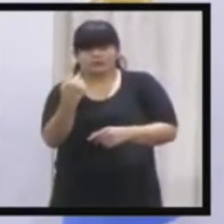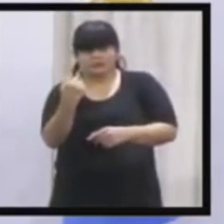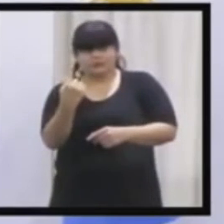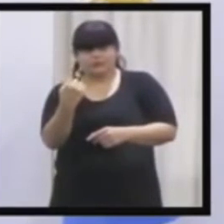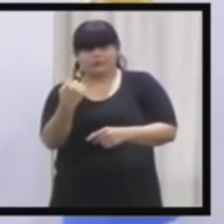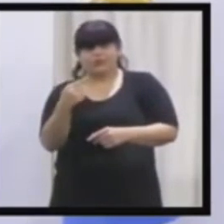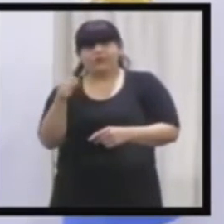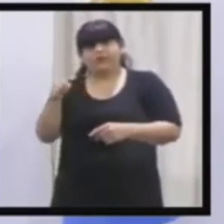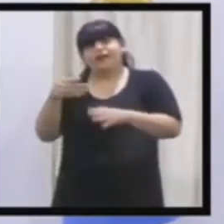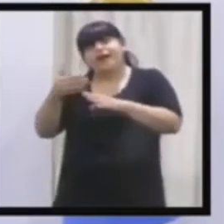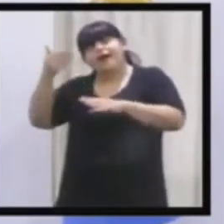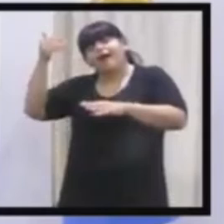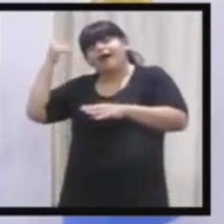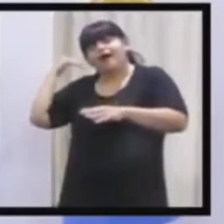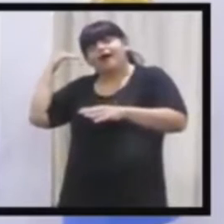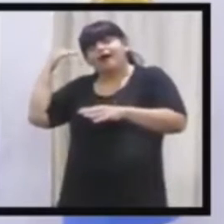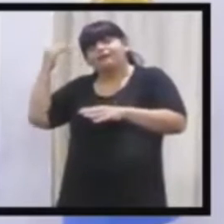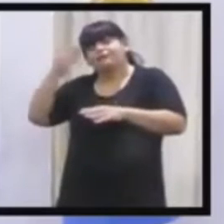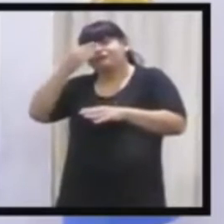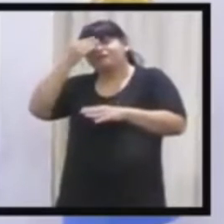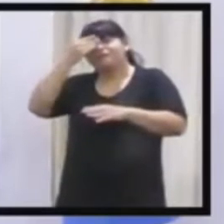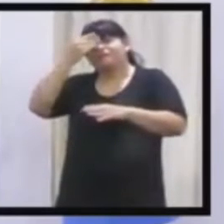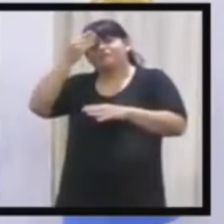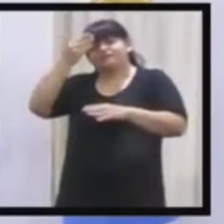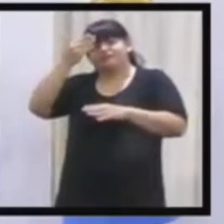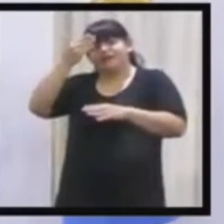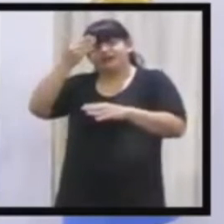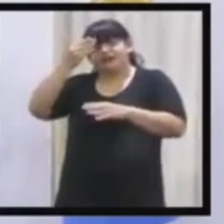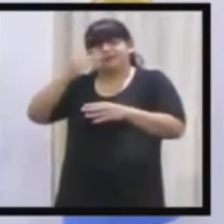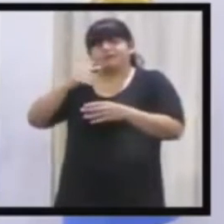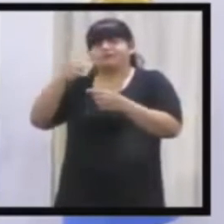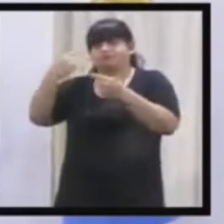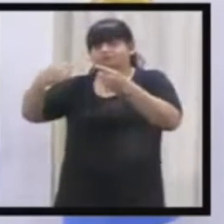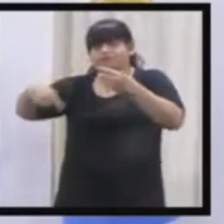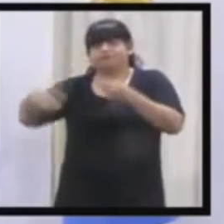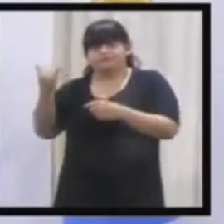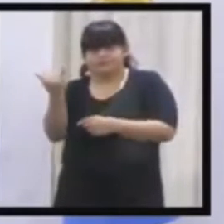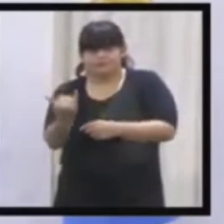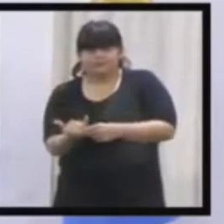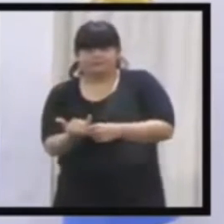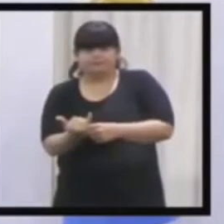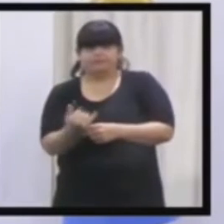base, tenía una patología renal crónica sumada a otras patologías.